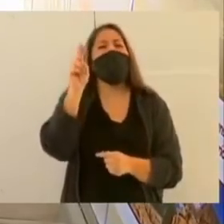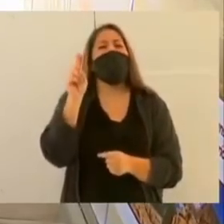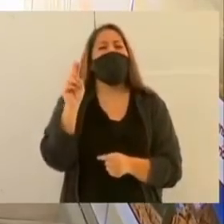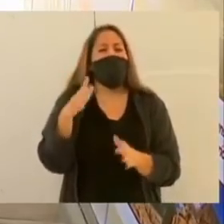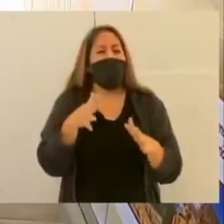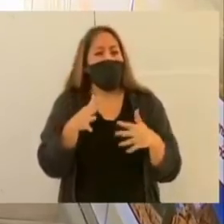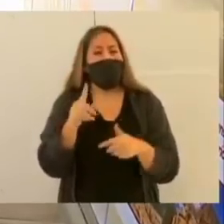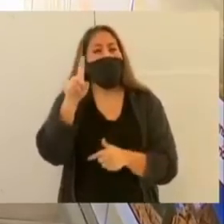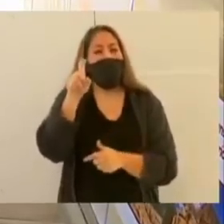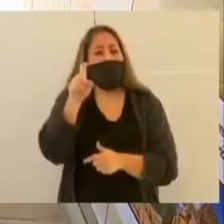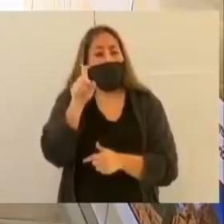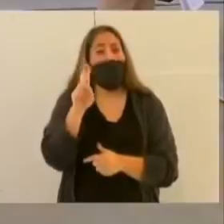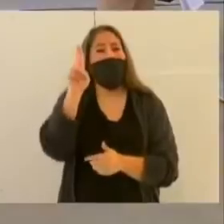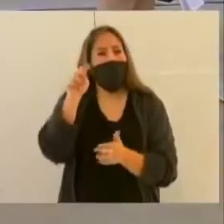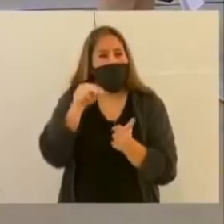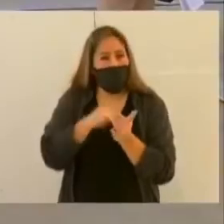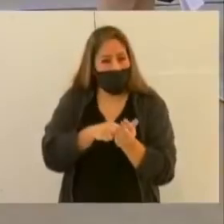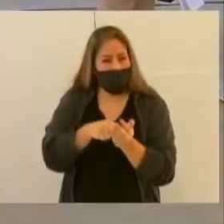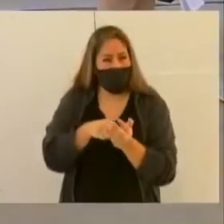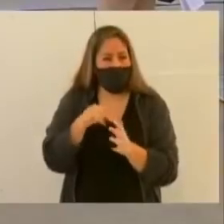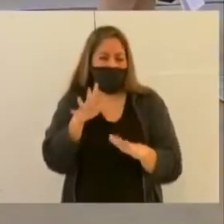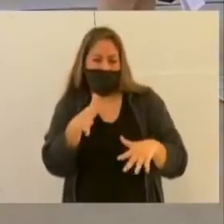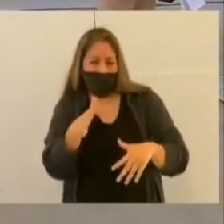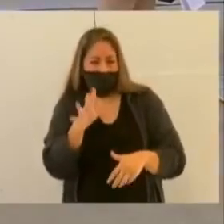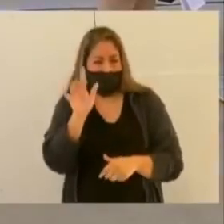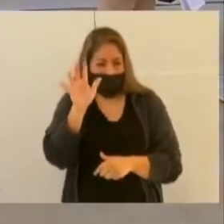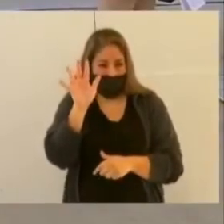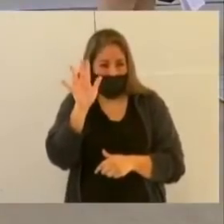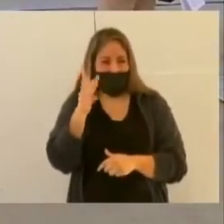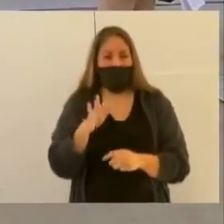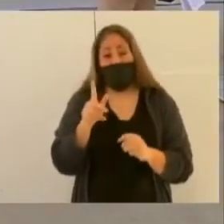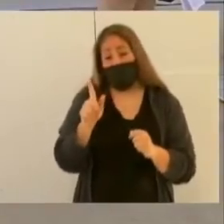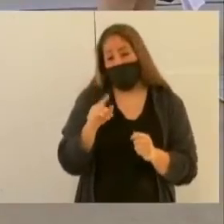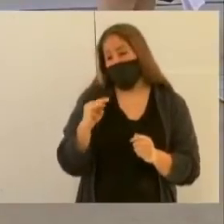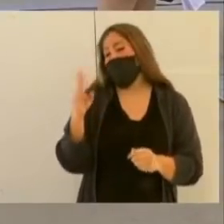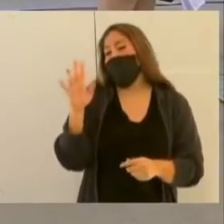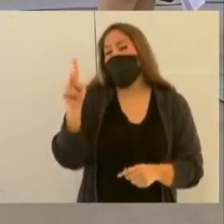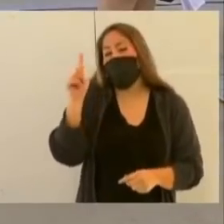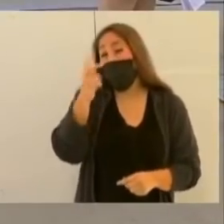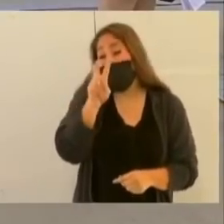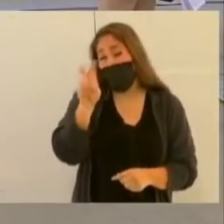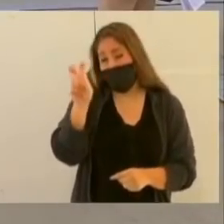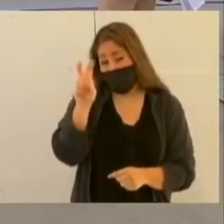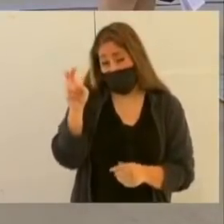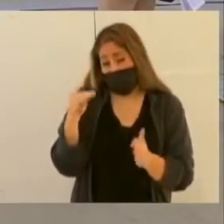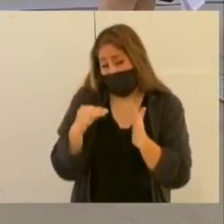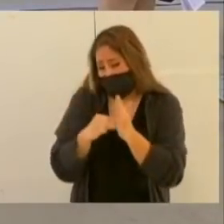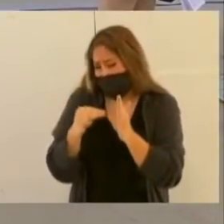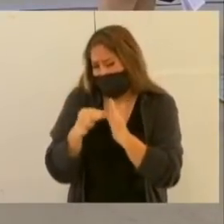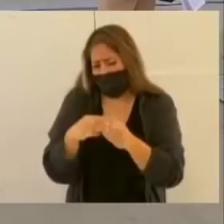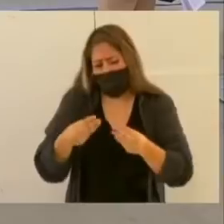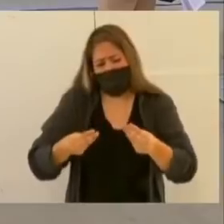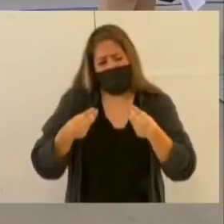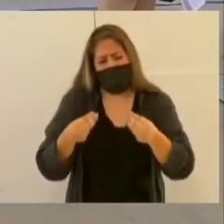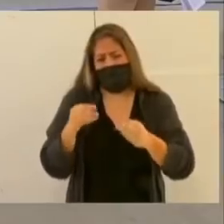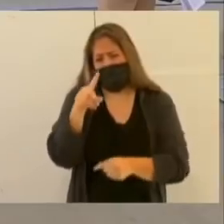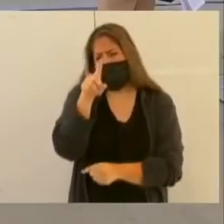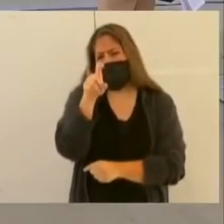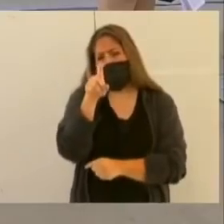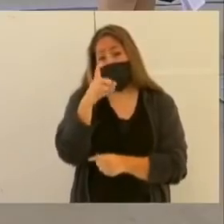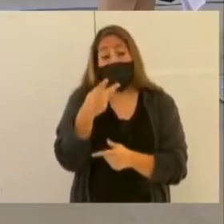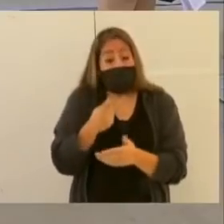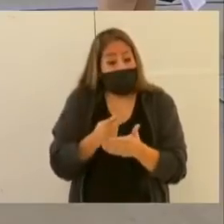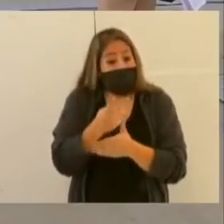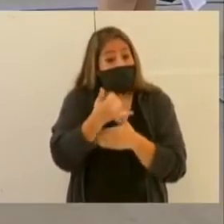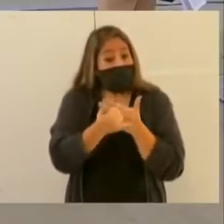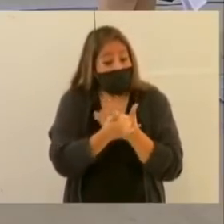2045-2050 se calcule una dotación de 200 millones de metros cúbicos. Esto quiere decir que el